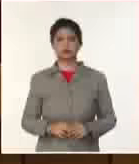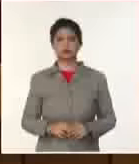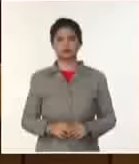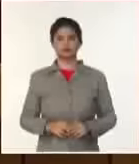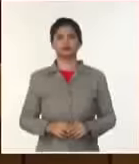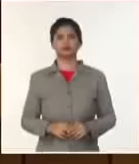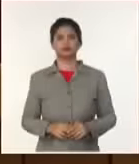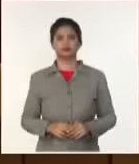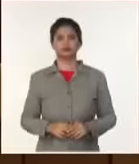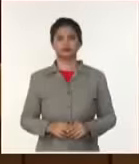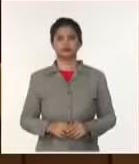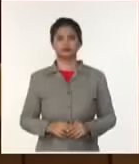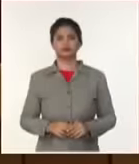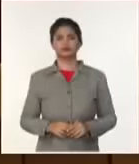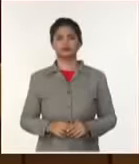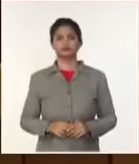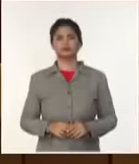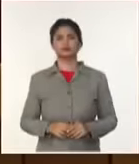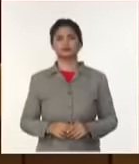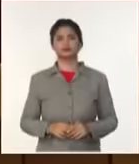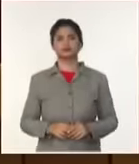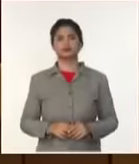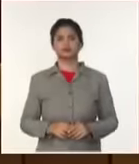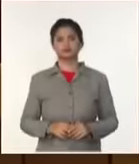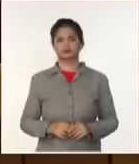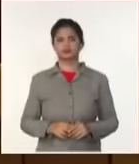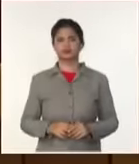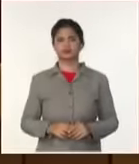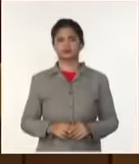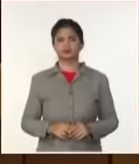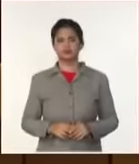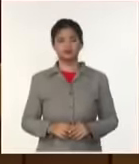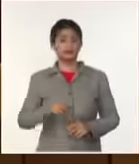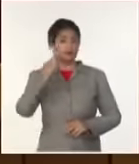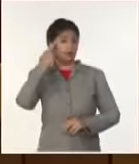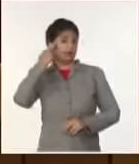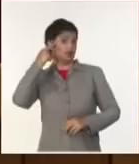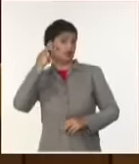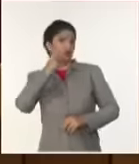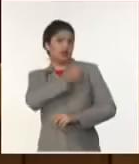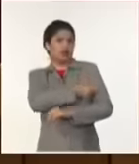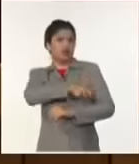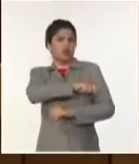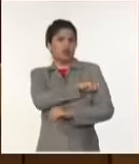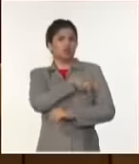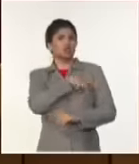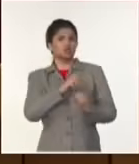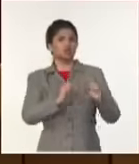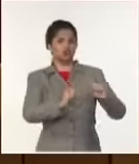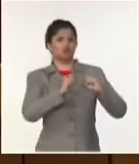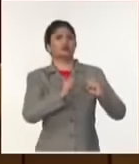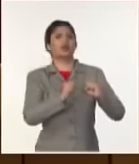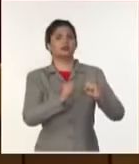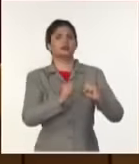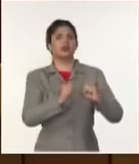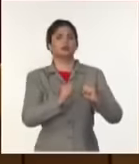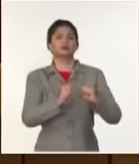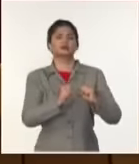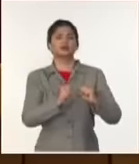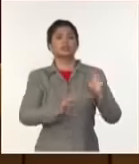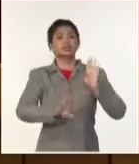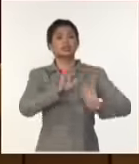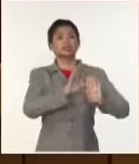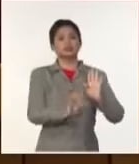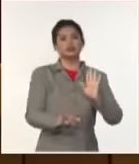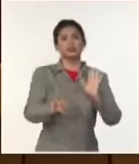La mejor lección que se desprende de estas horas es la grandeza de un pueblo que sabe, en lo más profundo de su amor propio, cuánto valor